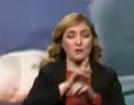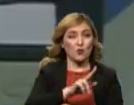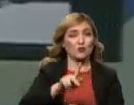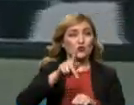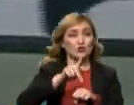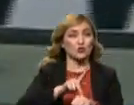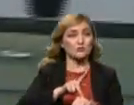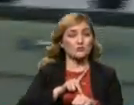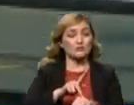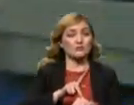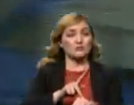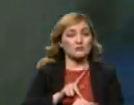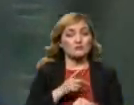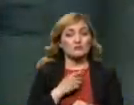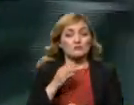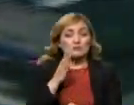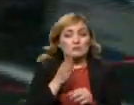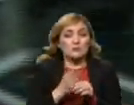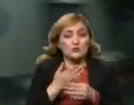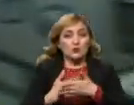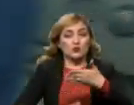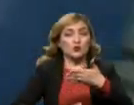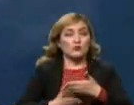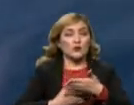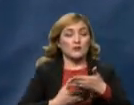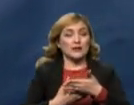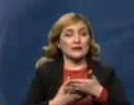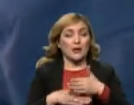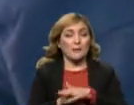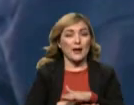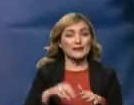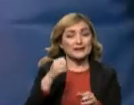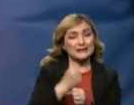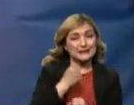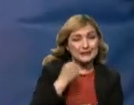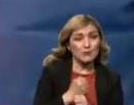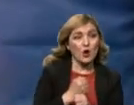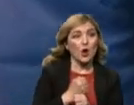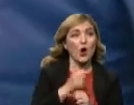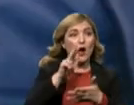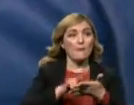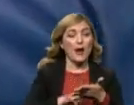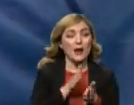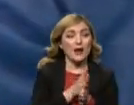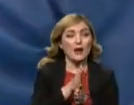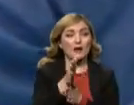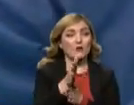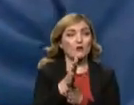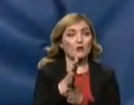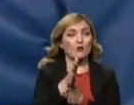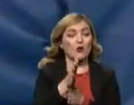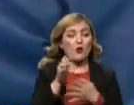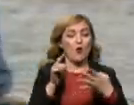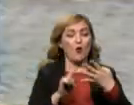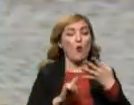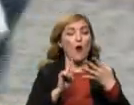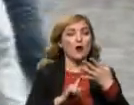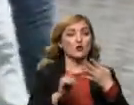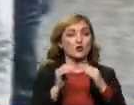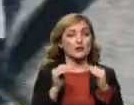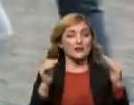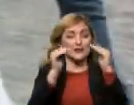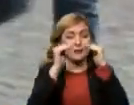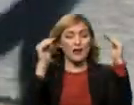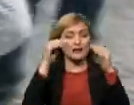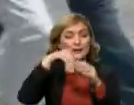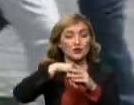profesión y que buscaron obtener un documento que, en base a su trabajo, acredite su especialidad en un cuarto nivel, pero que en